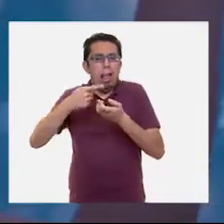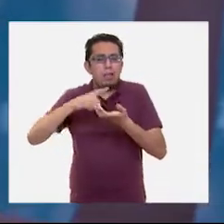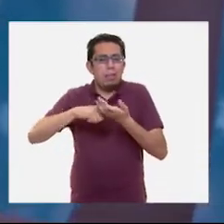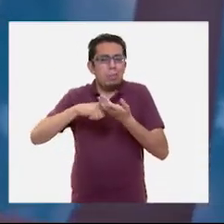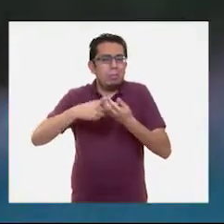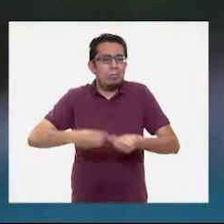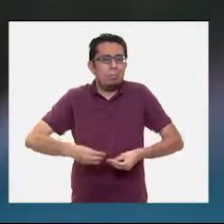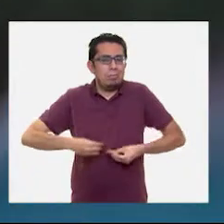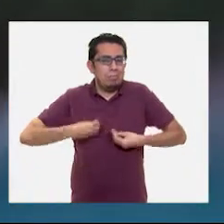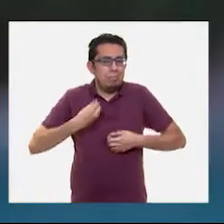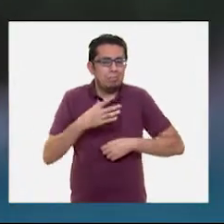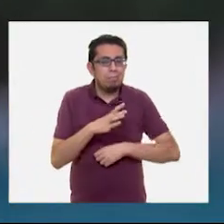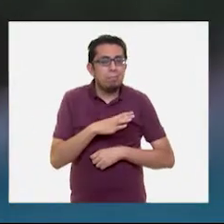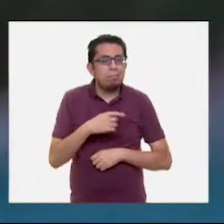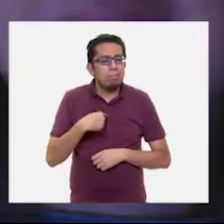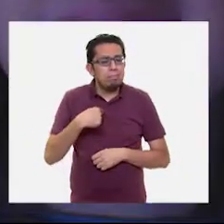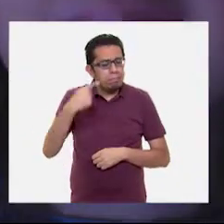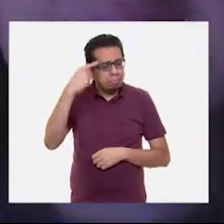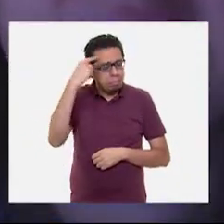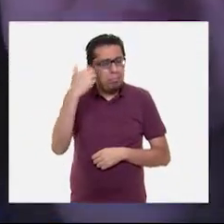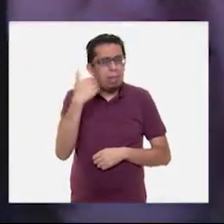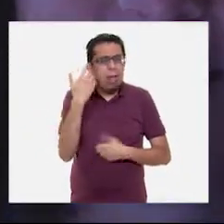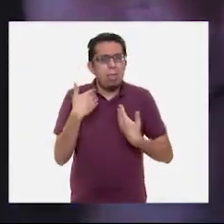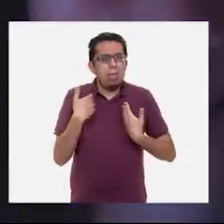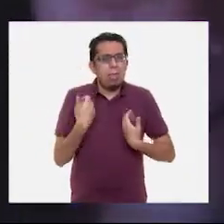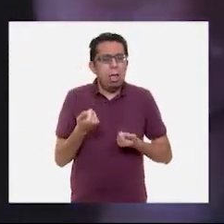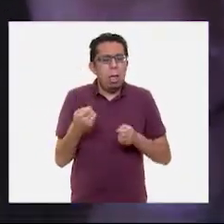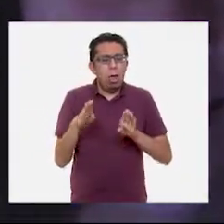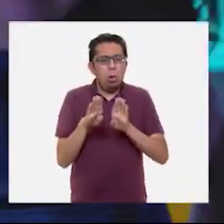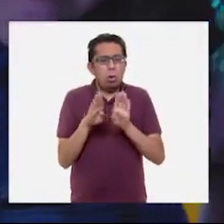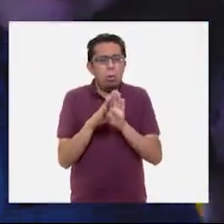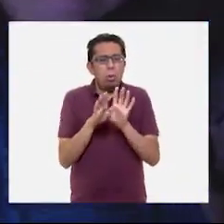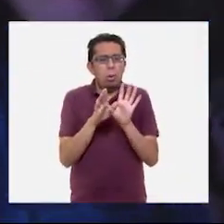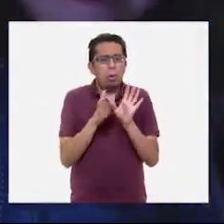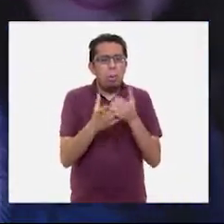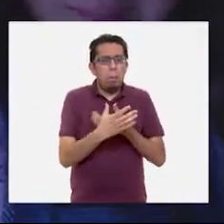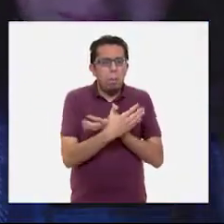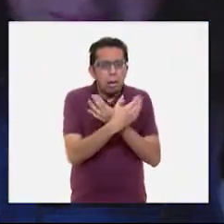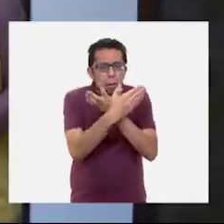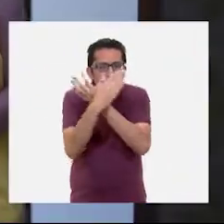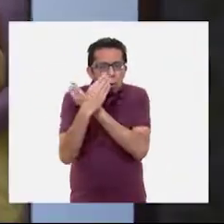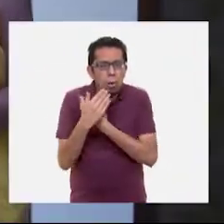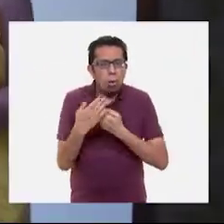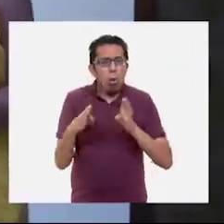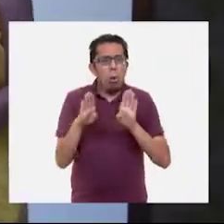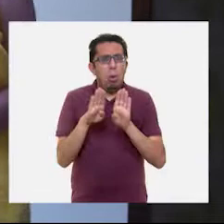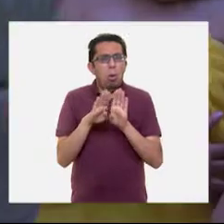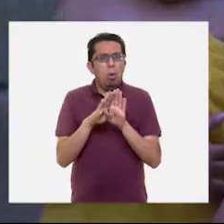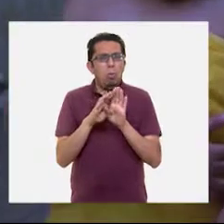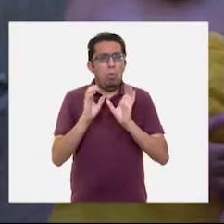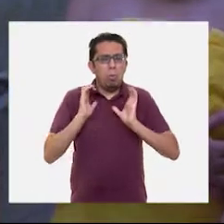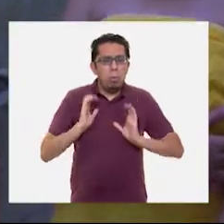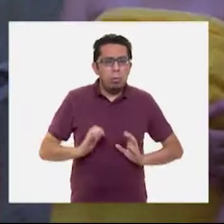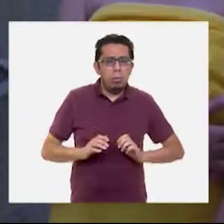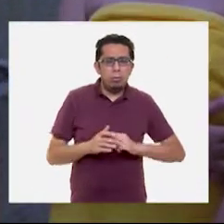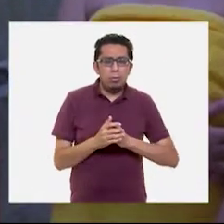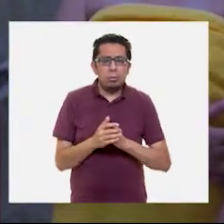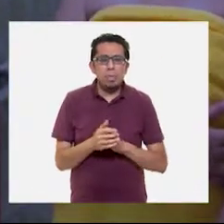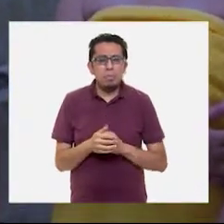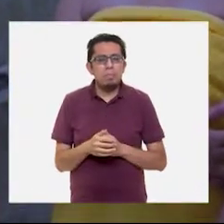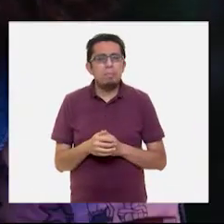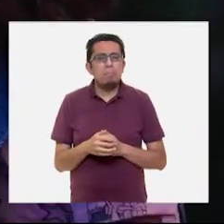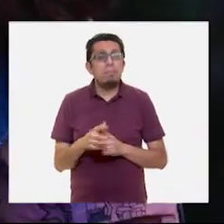habitan. Mi mente siempre buscaba entender cómo funcionaban las alas de una mariposa o cómo hacía mi cuerpo para poder